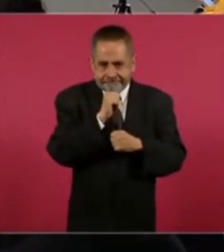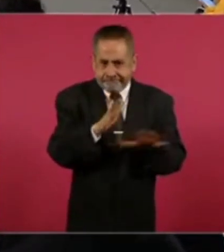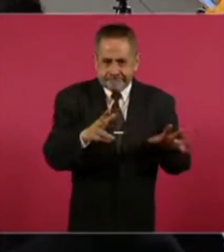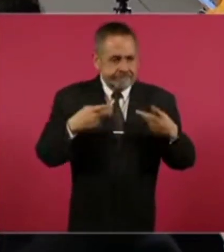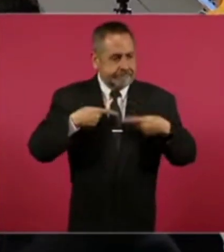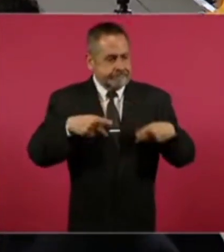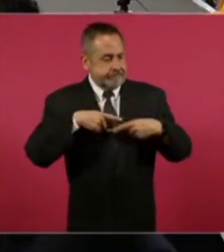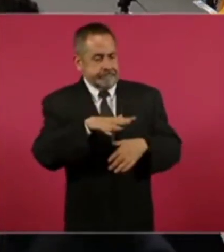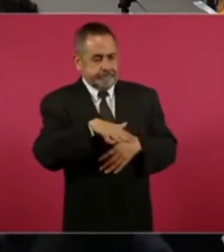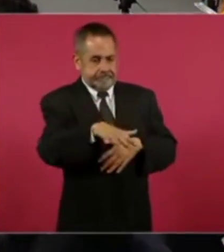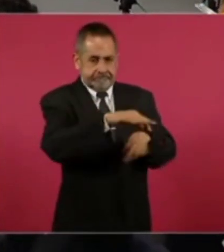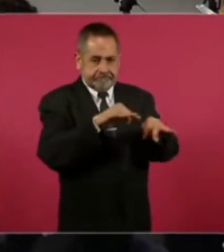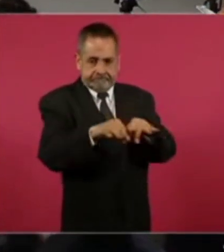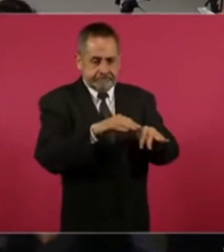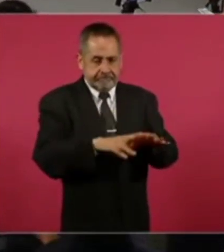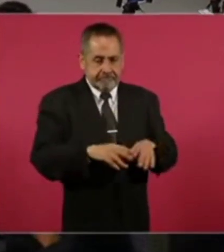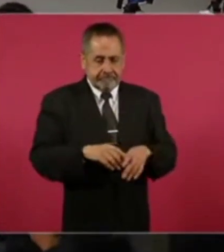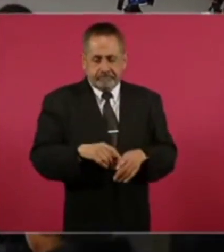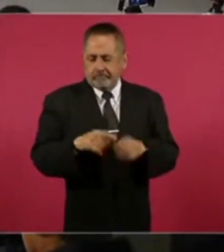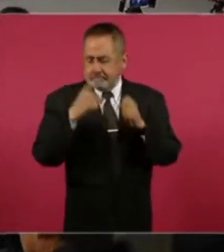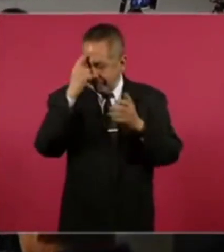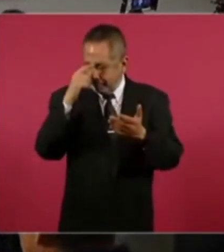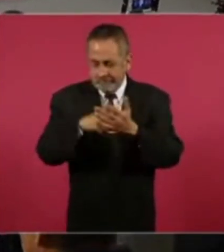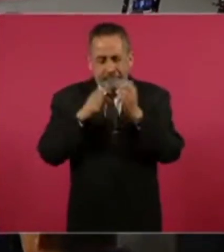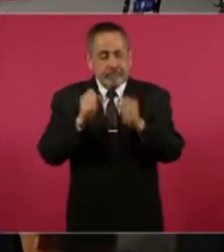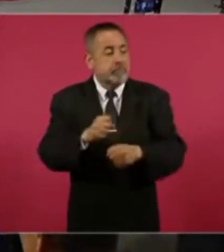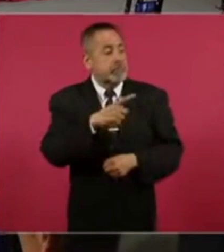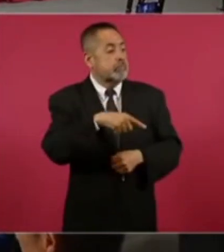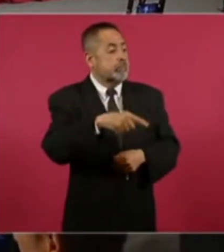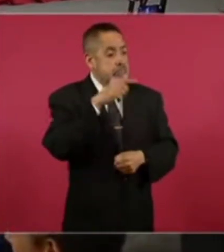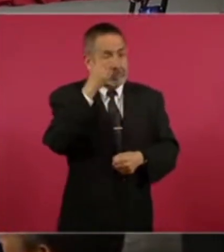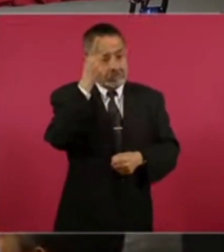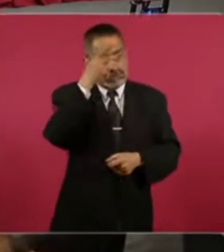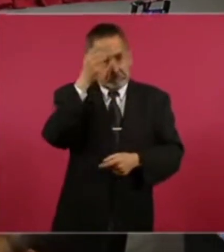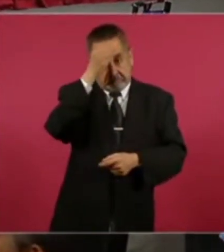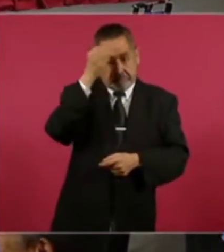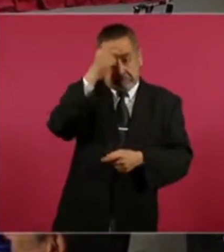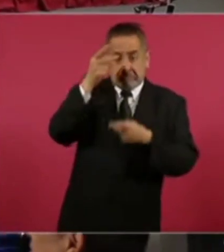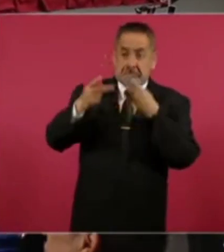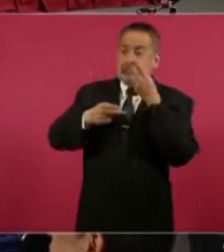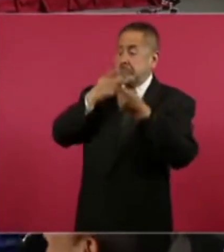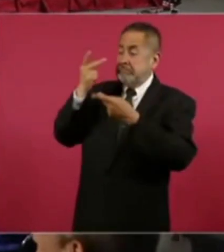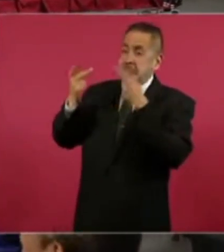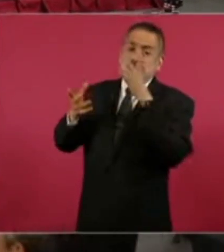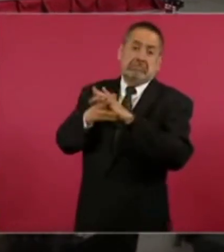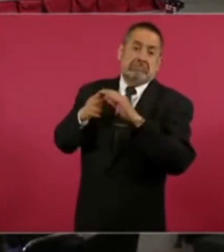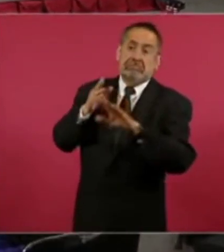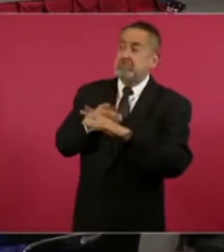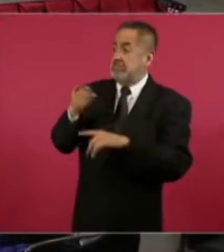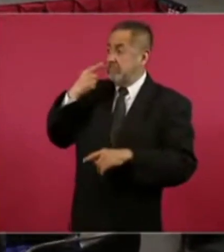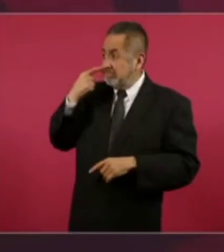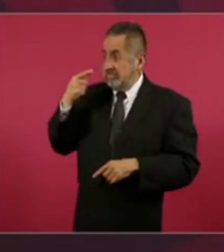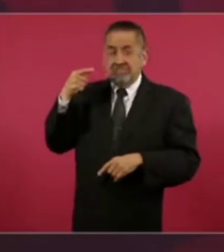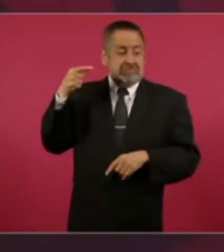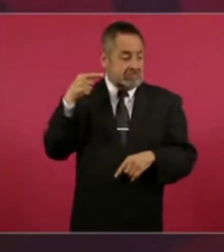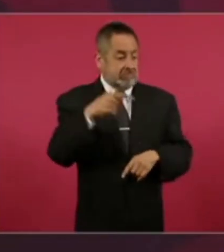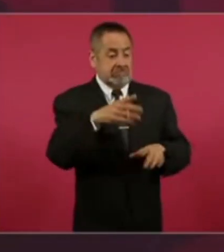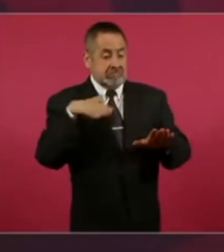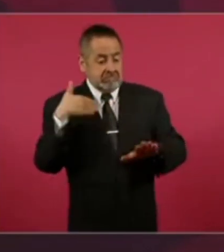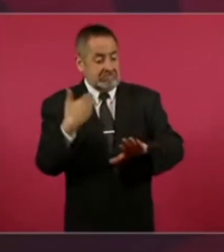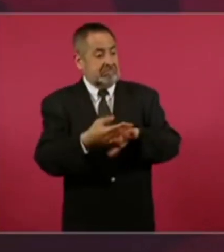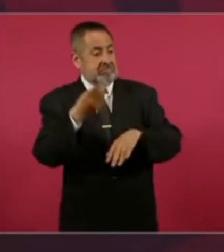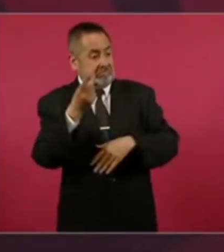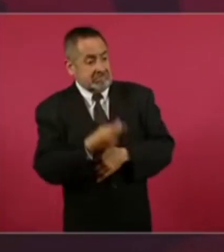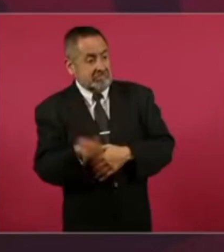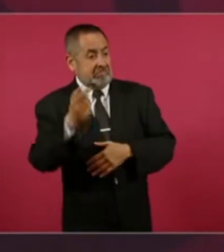la opinión de los expertos y sabiondos, ¿no?, de los medios, que obviamente están en contra de